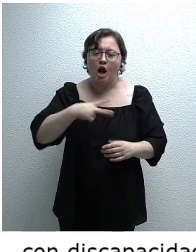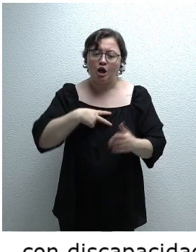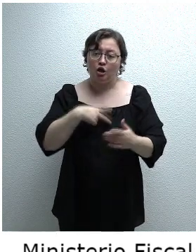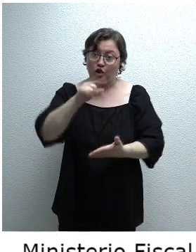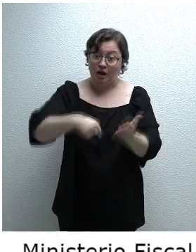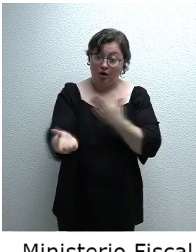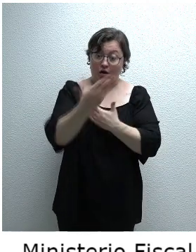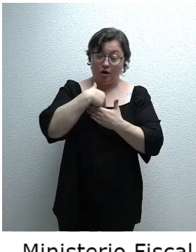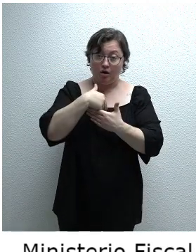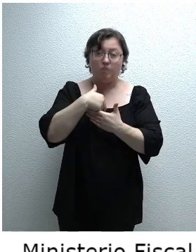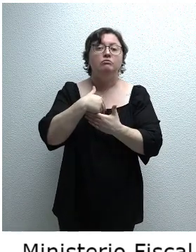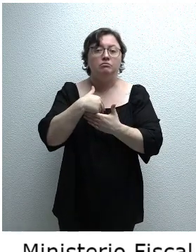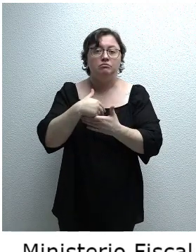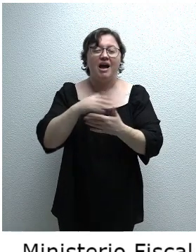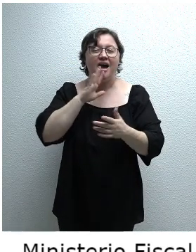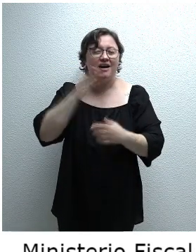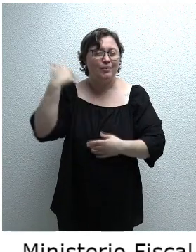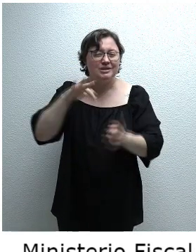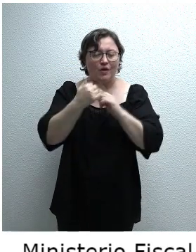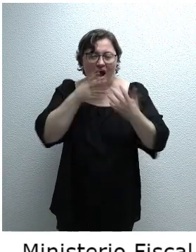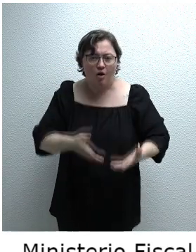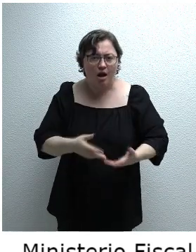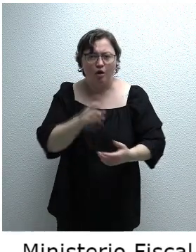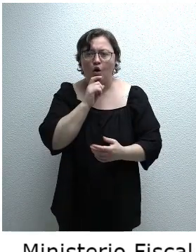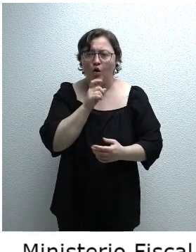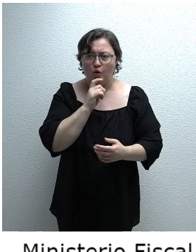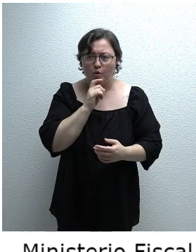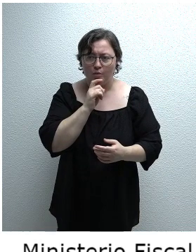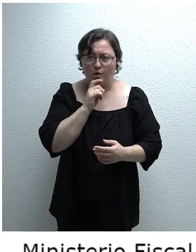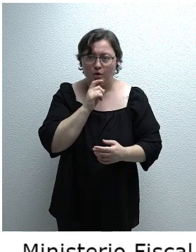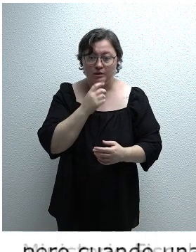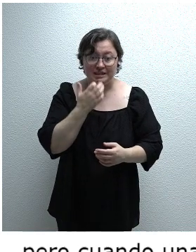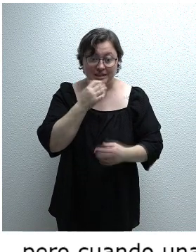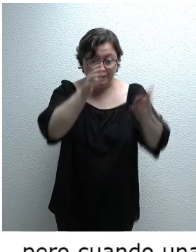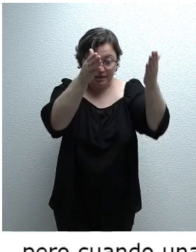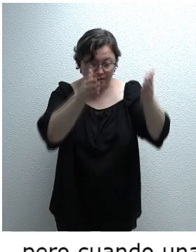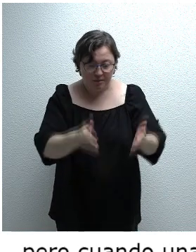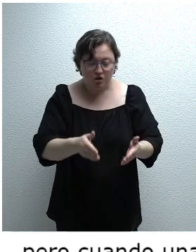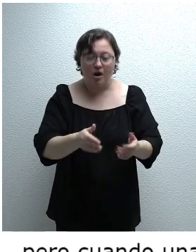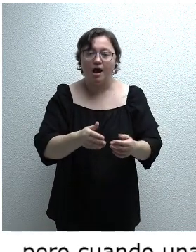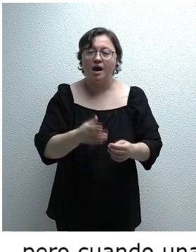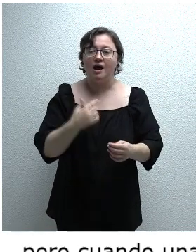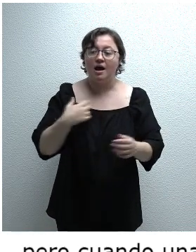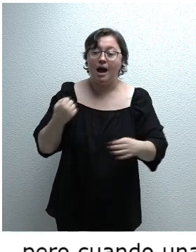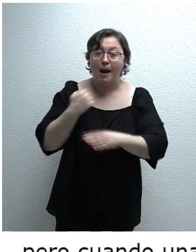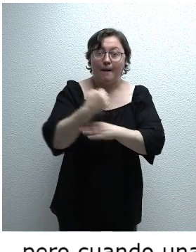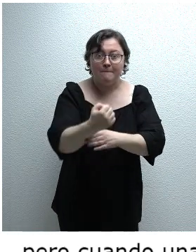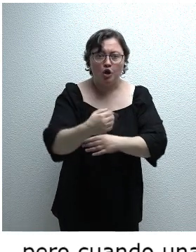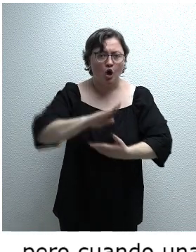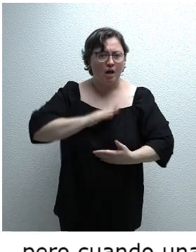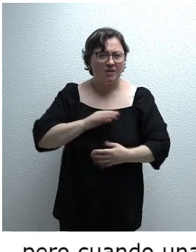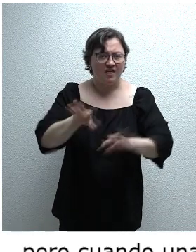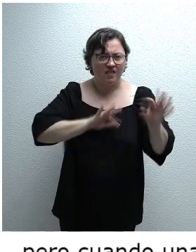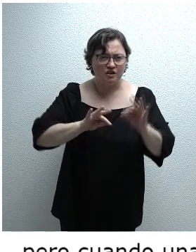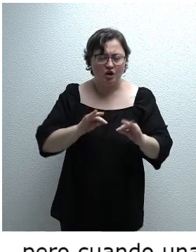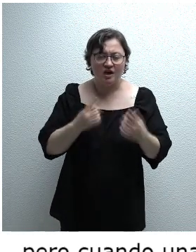notaría y frente a la situación anterior en la que si esa persona necesitaba asistencia y apoyo en el ejercicio de su capacidad